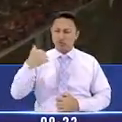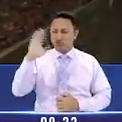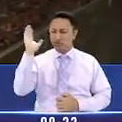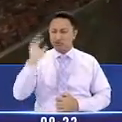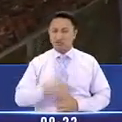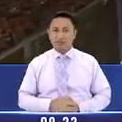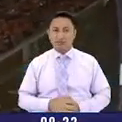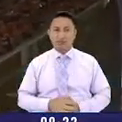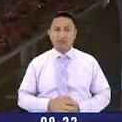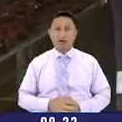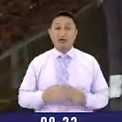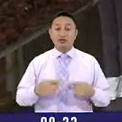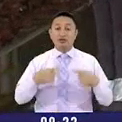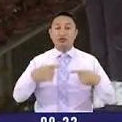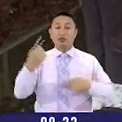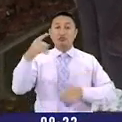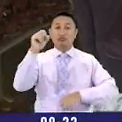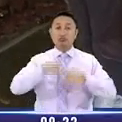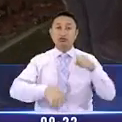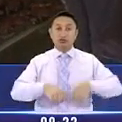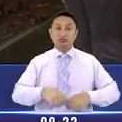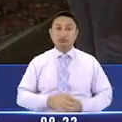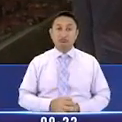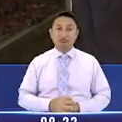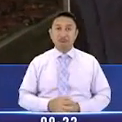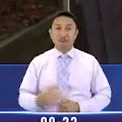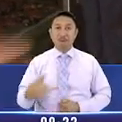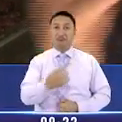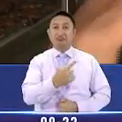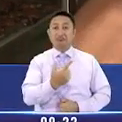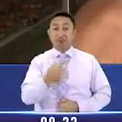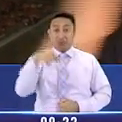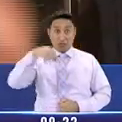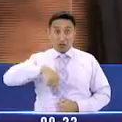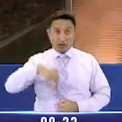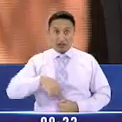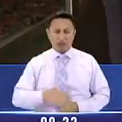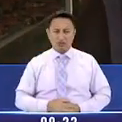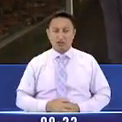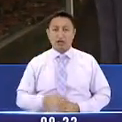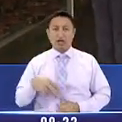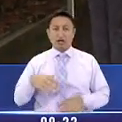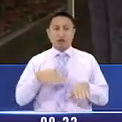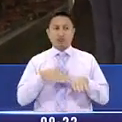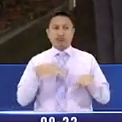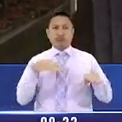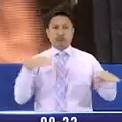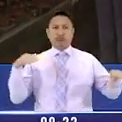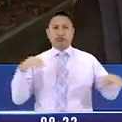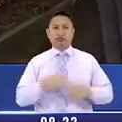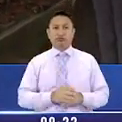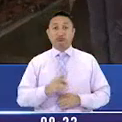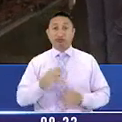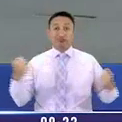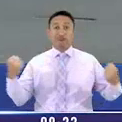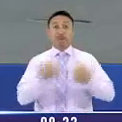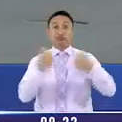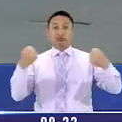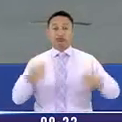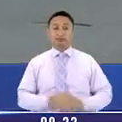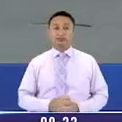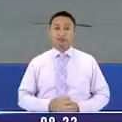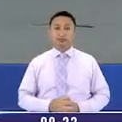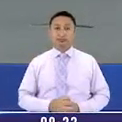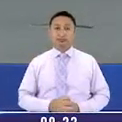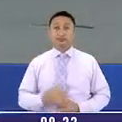tiempo dañado, eso no sirve para nada. Aquí al menos es en un botellón tremendo que a veces se chocan. Cuentan que este problema